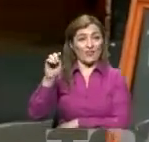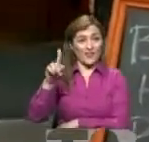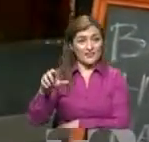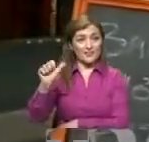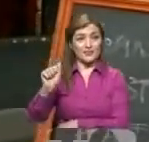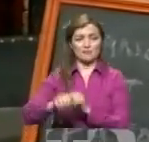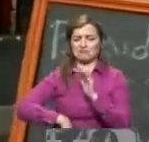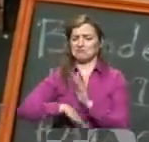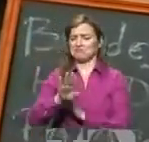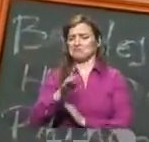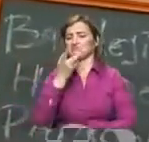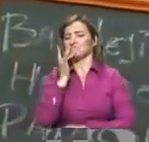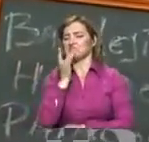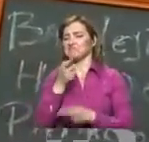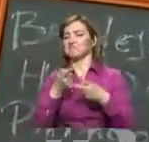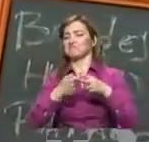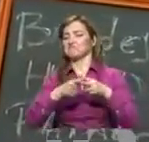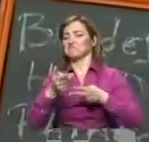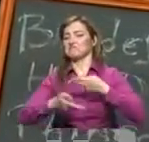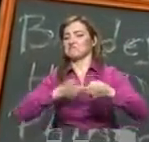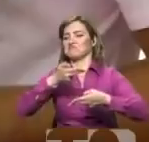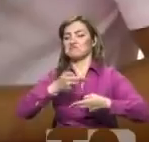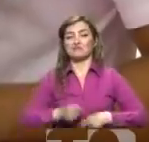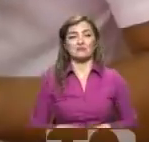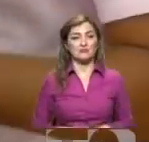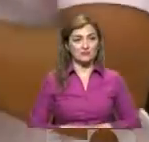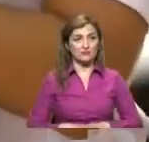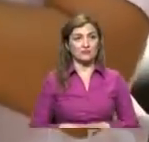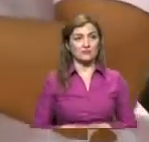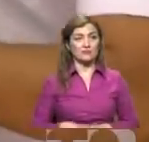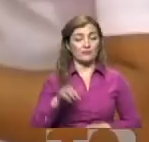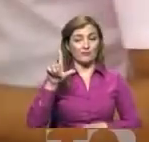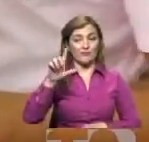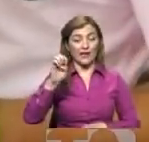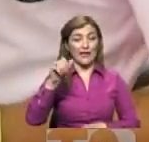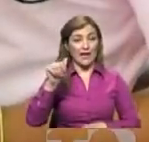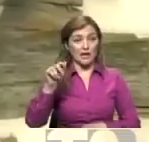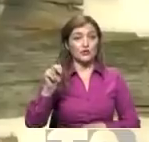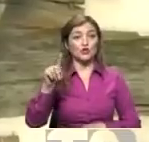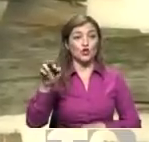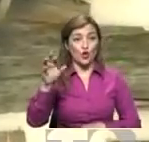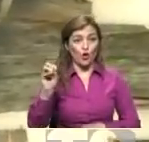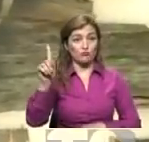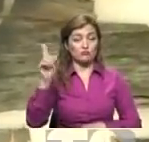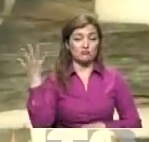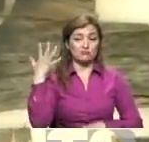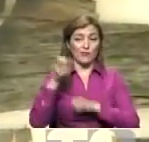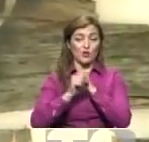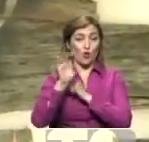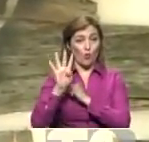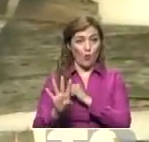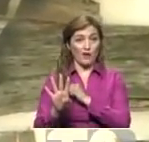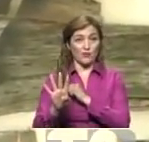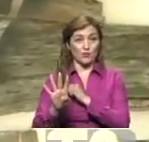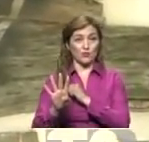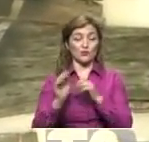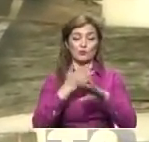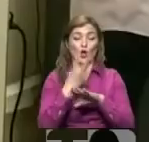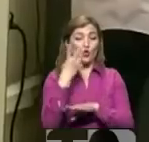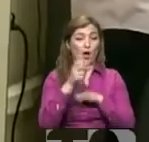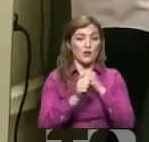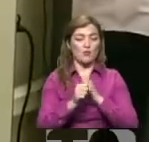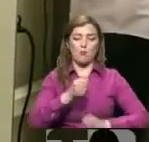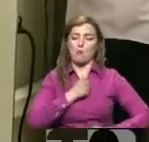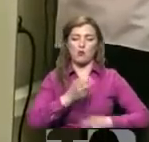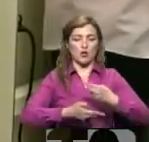más escogidos por ellos para iniciar con sus negocios. Leandro llegó hace 4 años a Ecuador. Hace 2 logró montar su barbería.